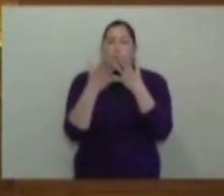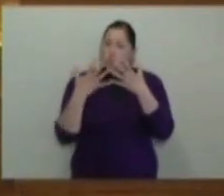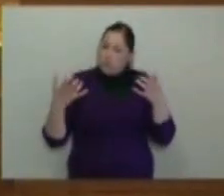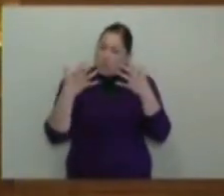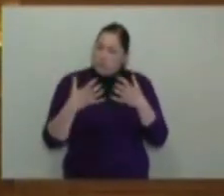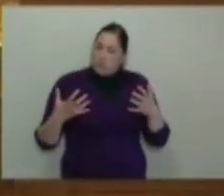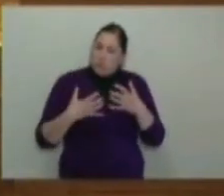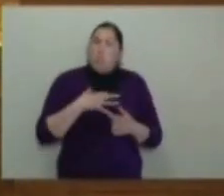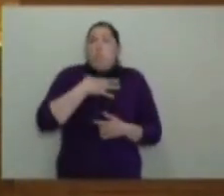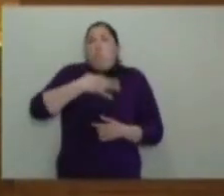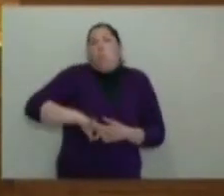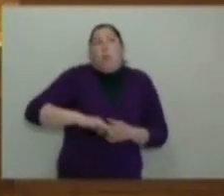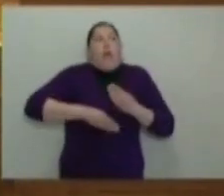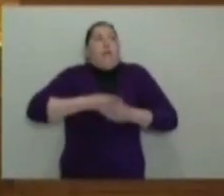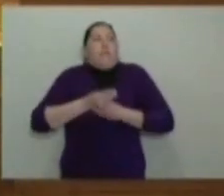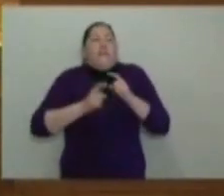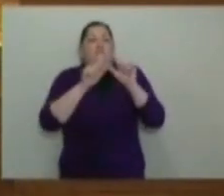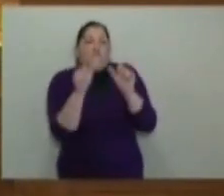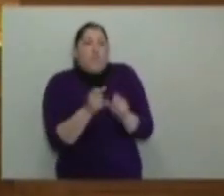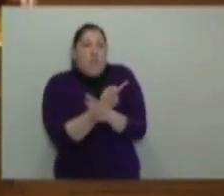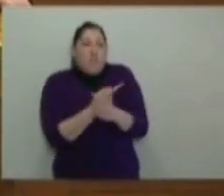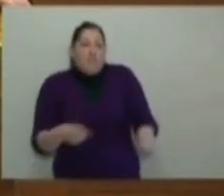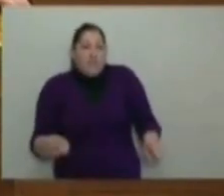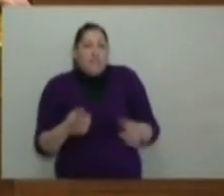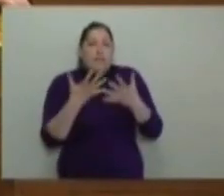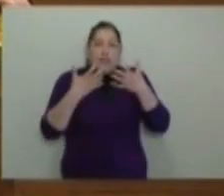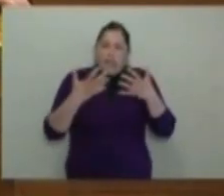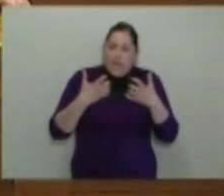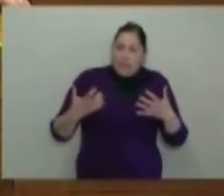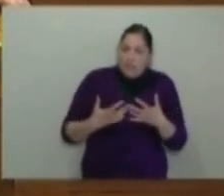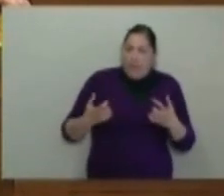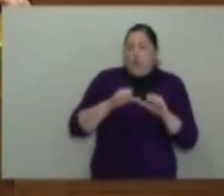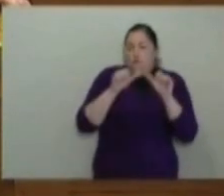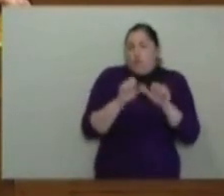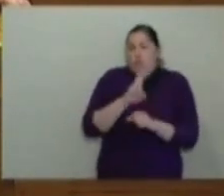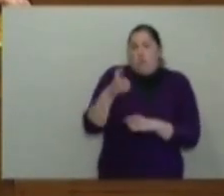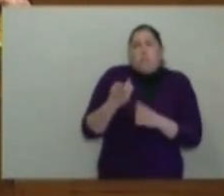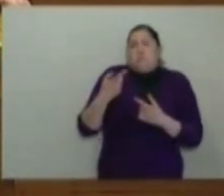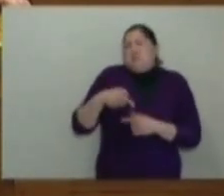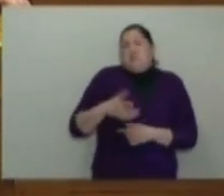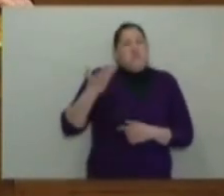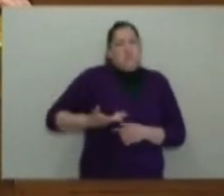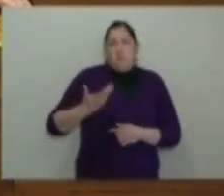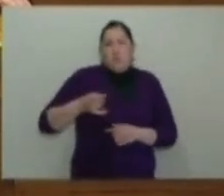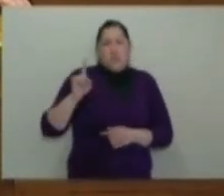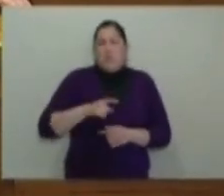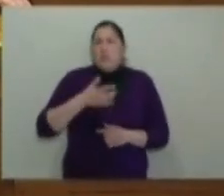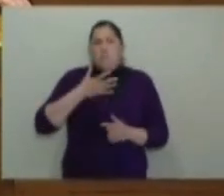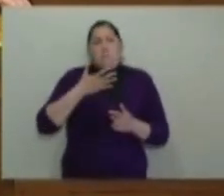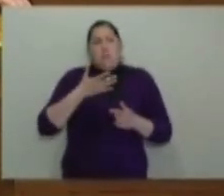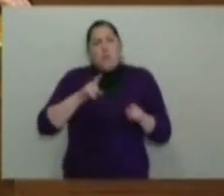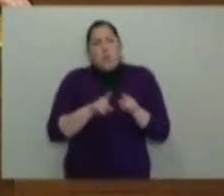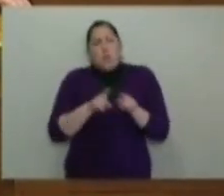seguramente hacerlo de manera distinta lo hubiésemos redactado de otra forma pero creo que eso no es lo importante en este momento y además por un principio de coherencia mínimo